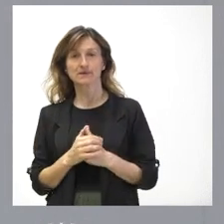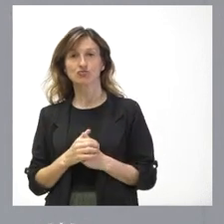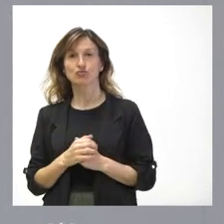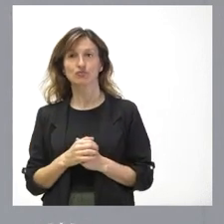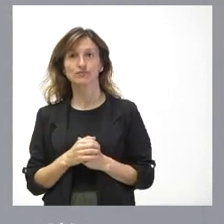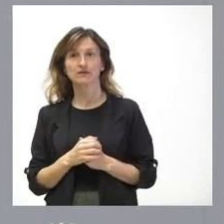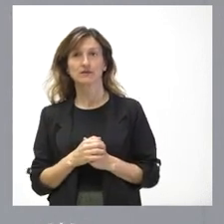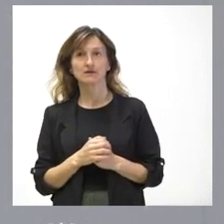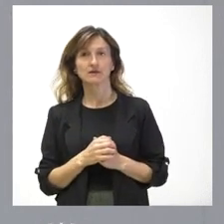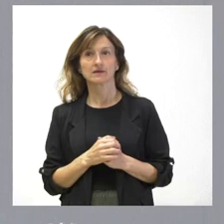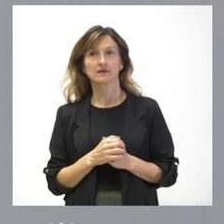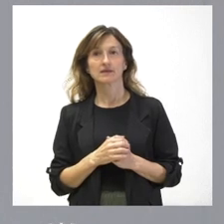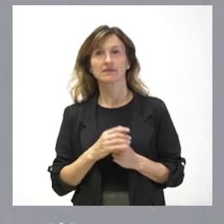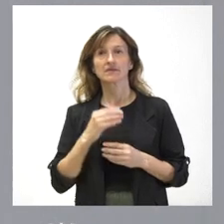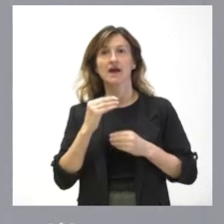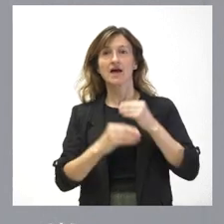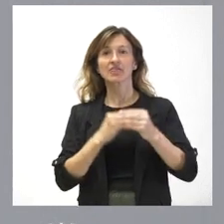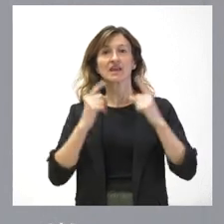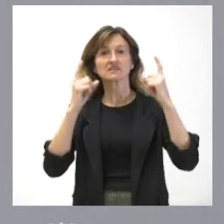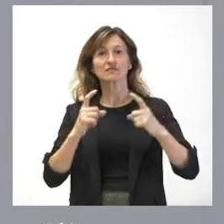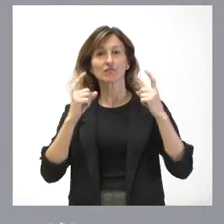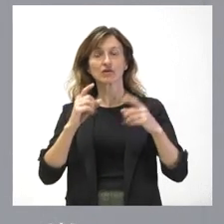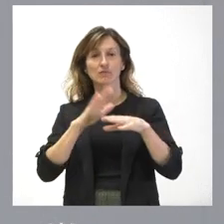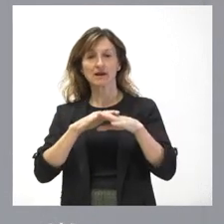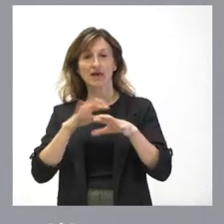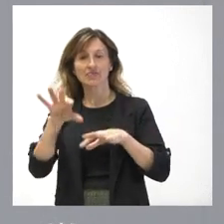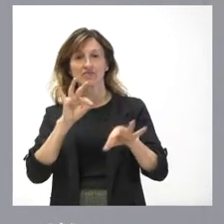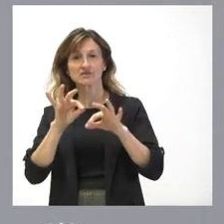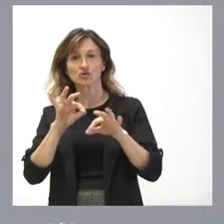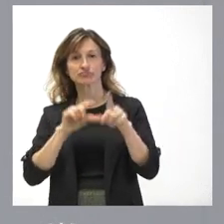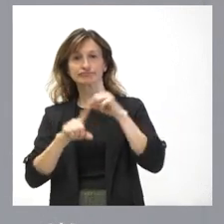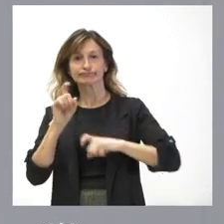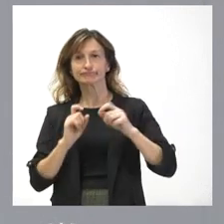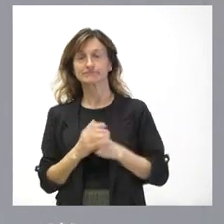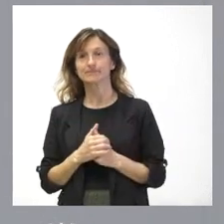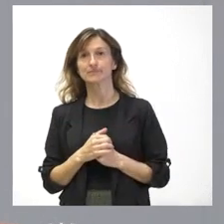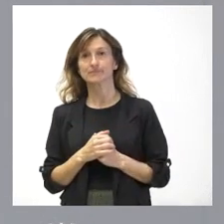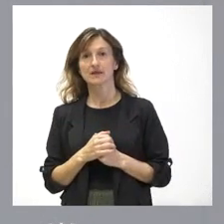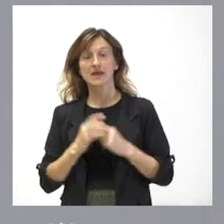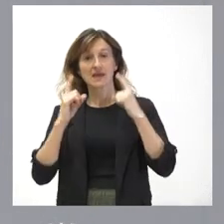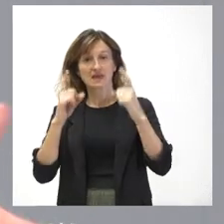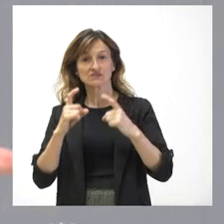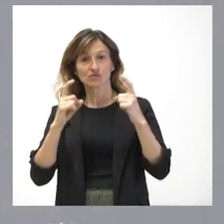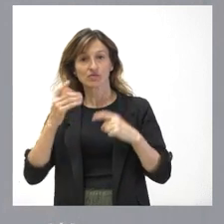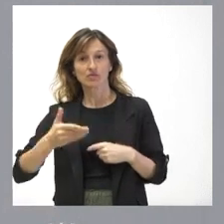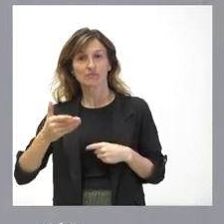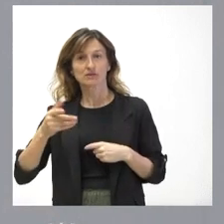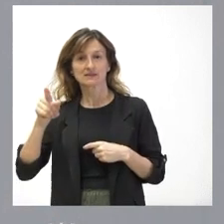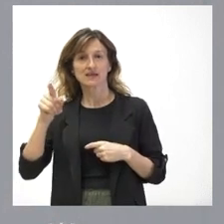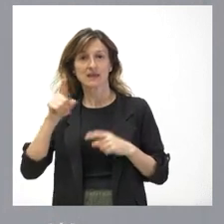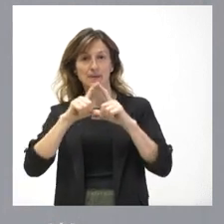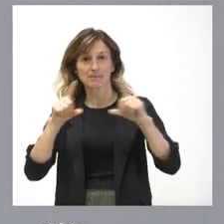todos el esfuerzo necesario para que esta decisión se revierta el esfuerzo fundamental lo tiene que hacer la empresa revirtiendo la